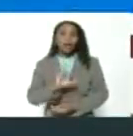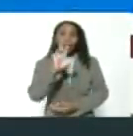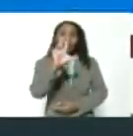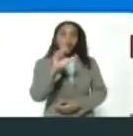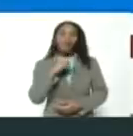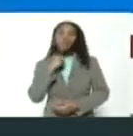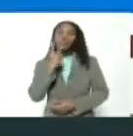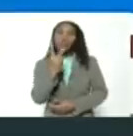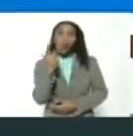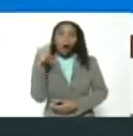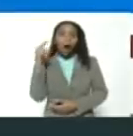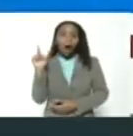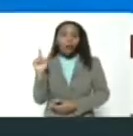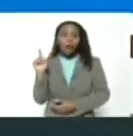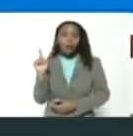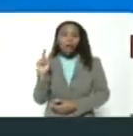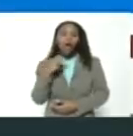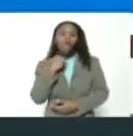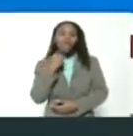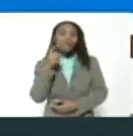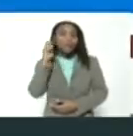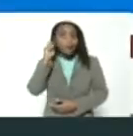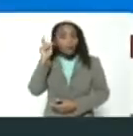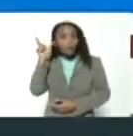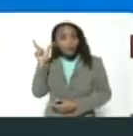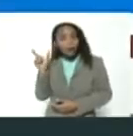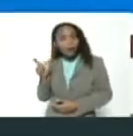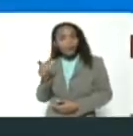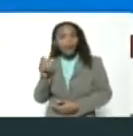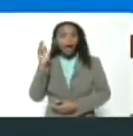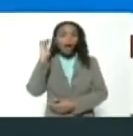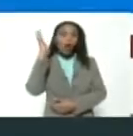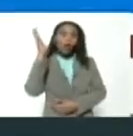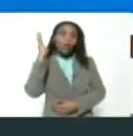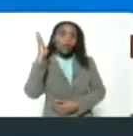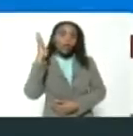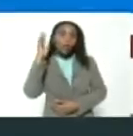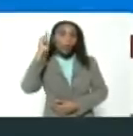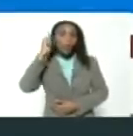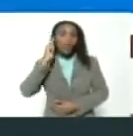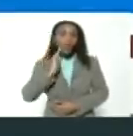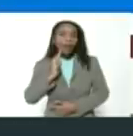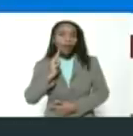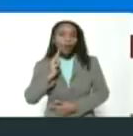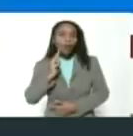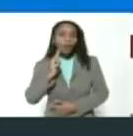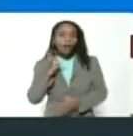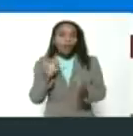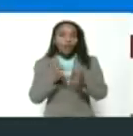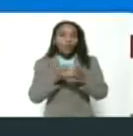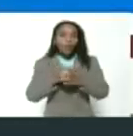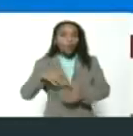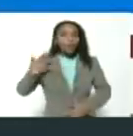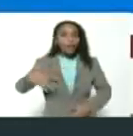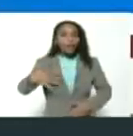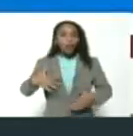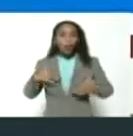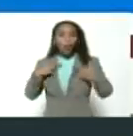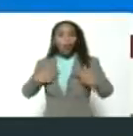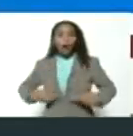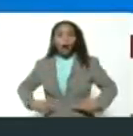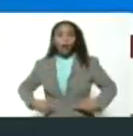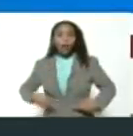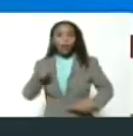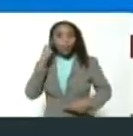voceros. La vocera del Congreso Bolivariano del sector Derechos Humanos,